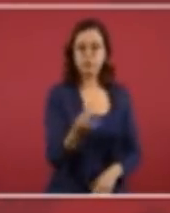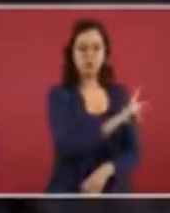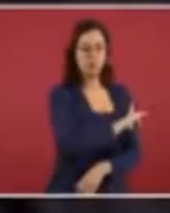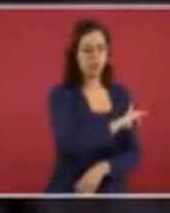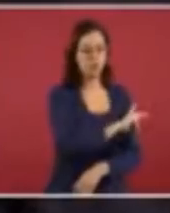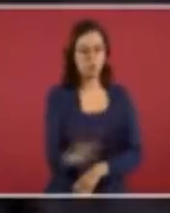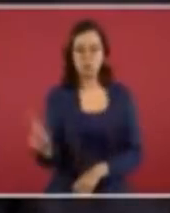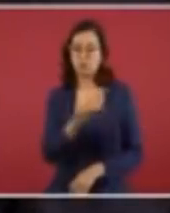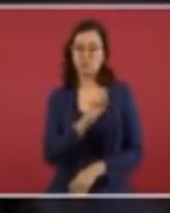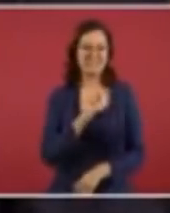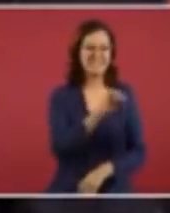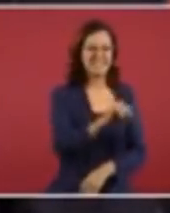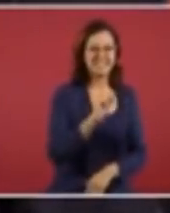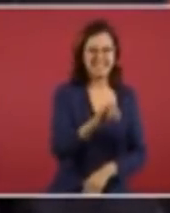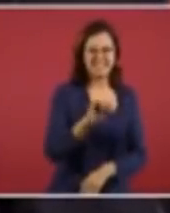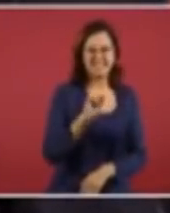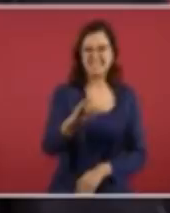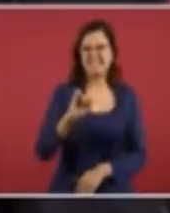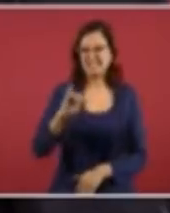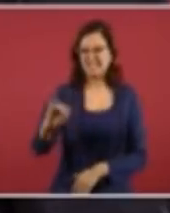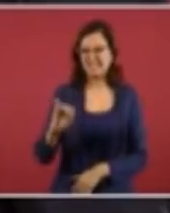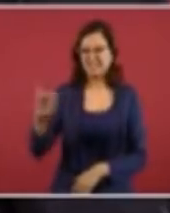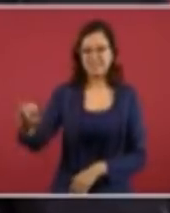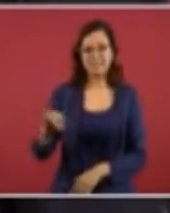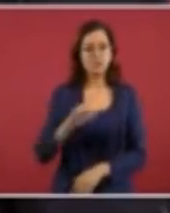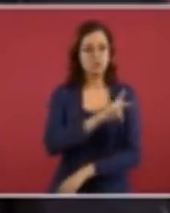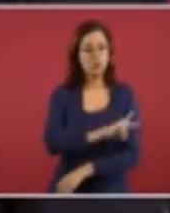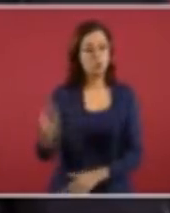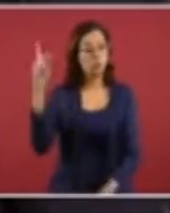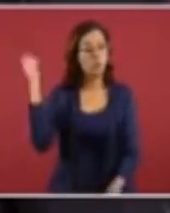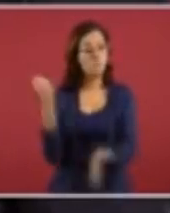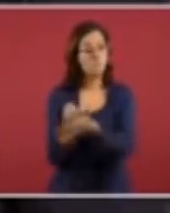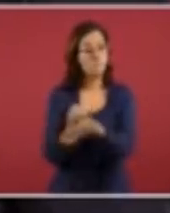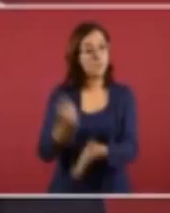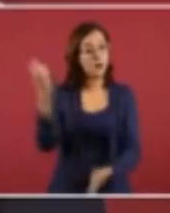Todos aprobaban el presupuesto.